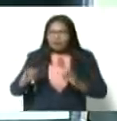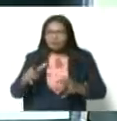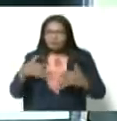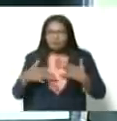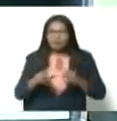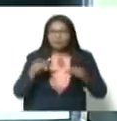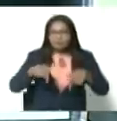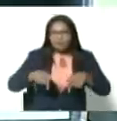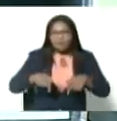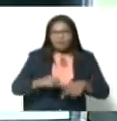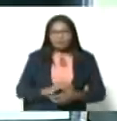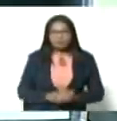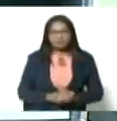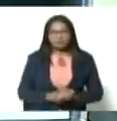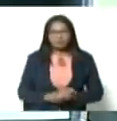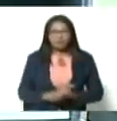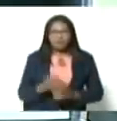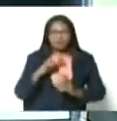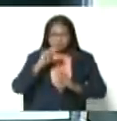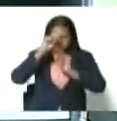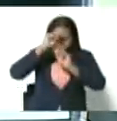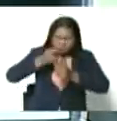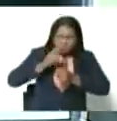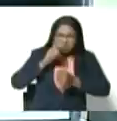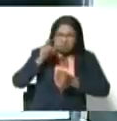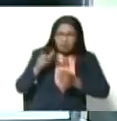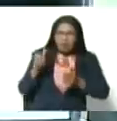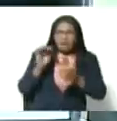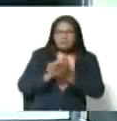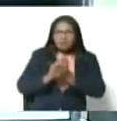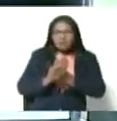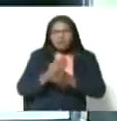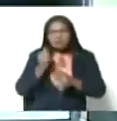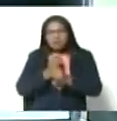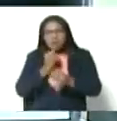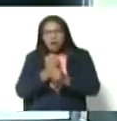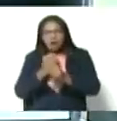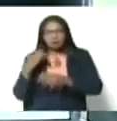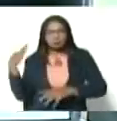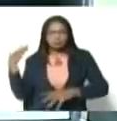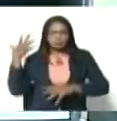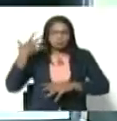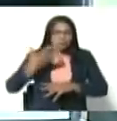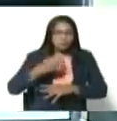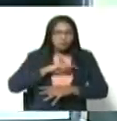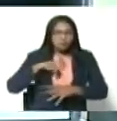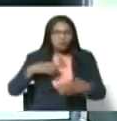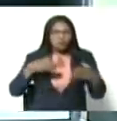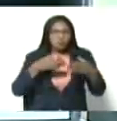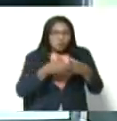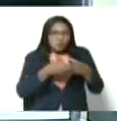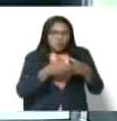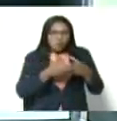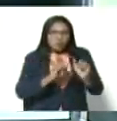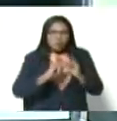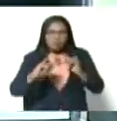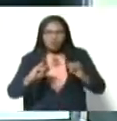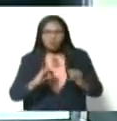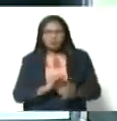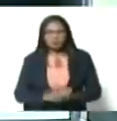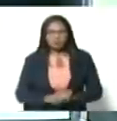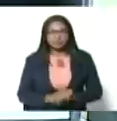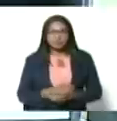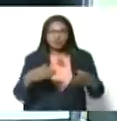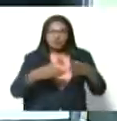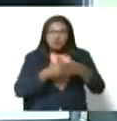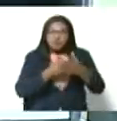hoy, que es un homenaje a un compañero de trabajo que viene de nuestra clase, que es de nuestra clase, que es de la clase